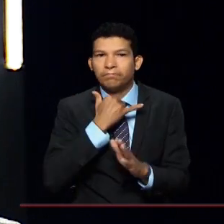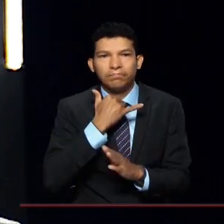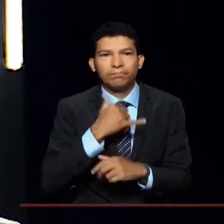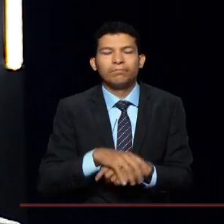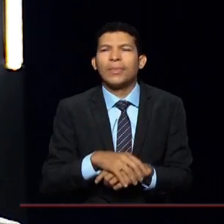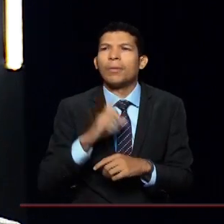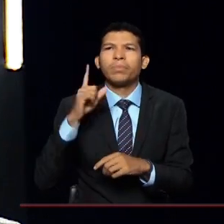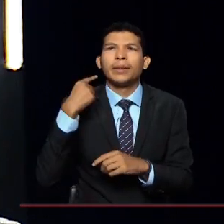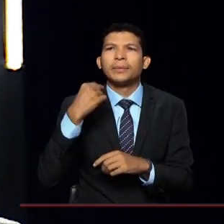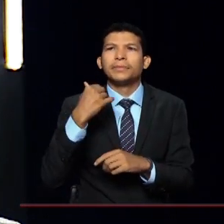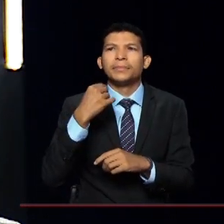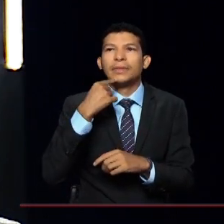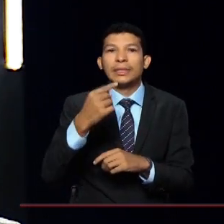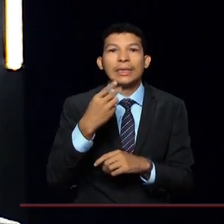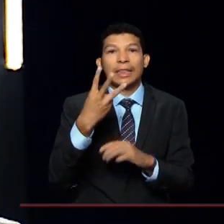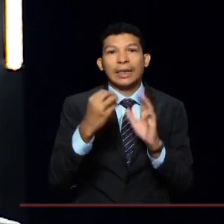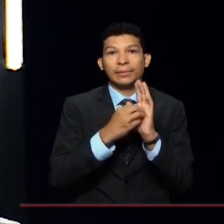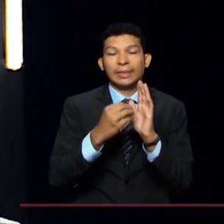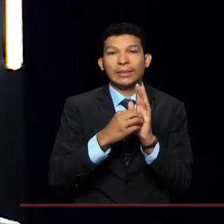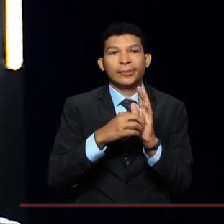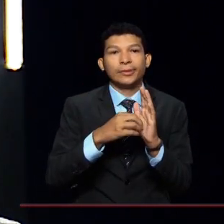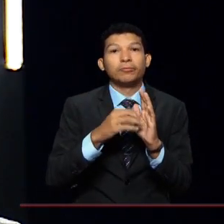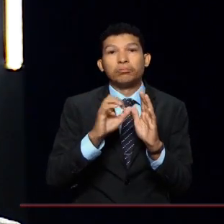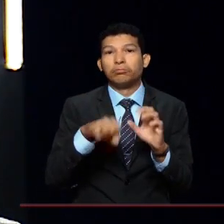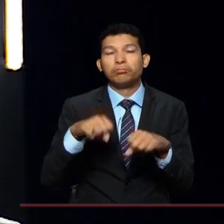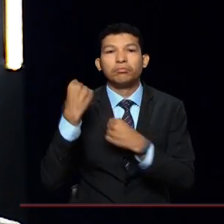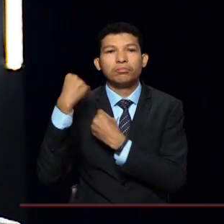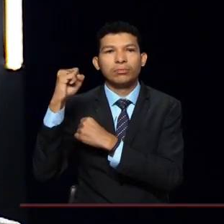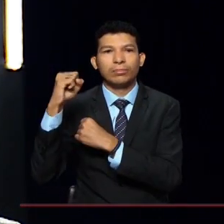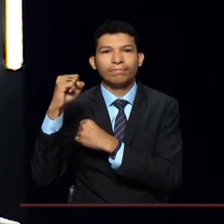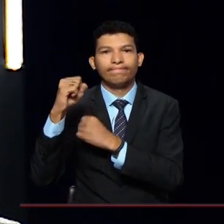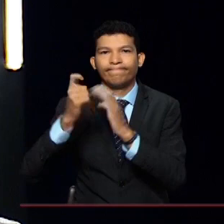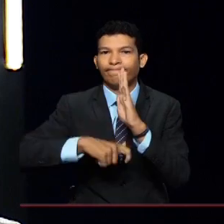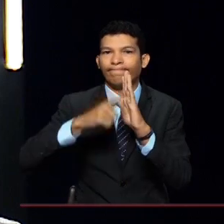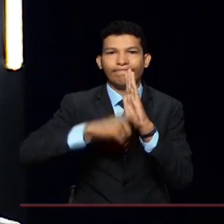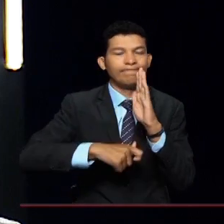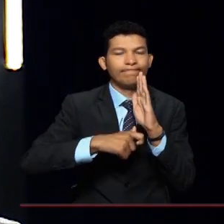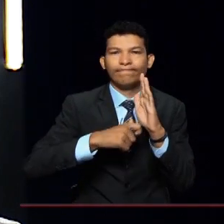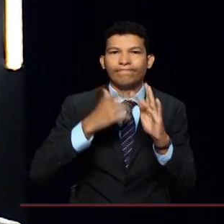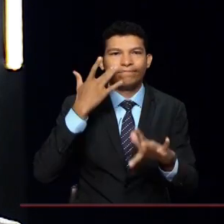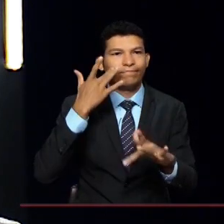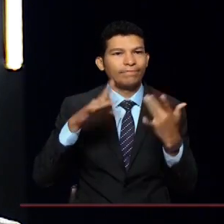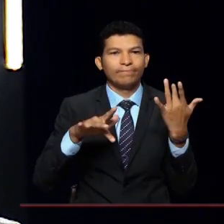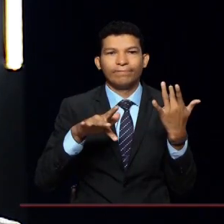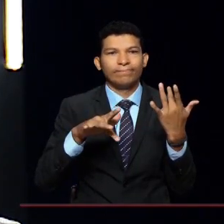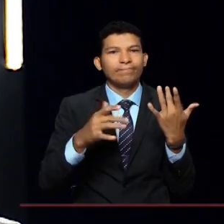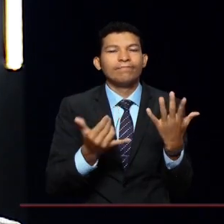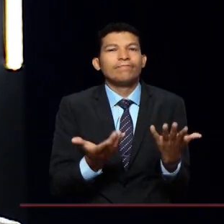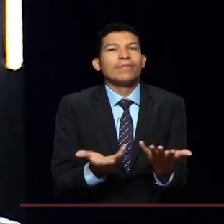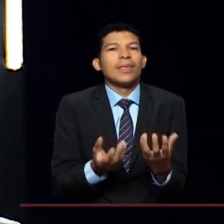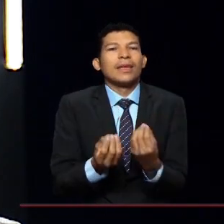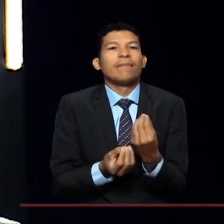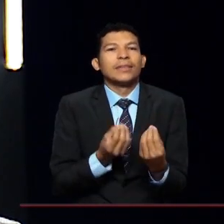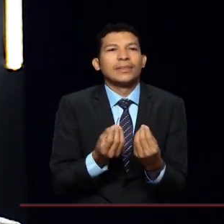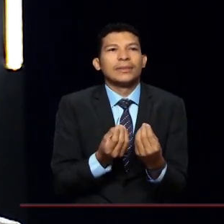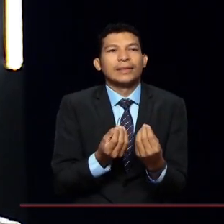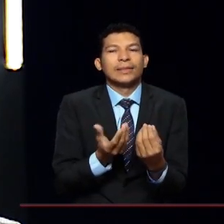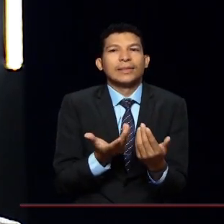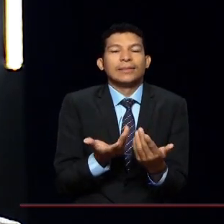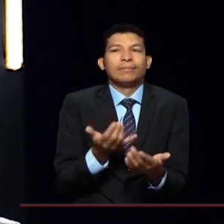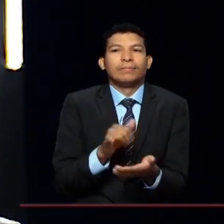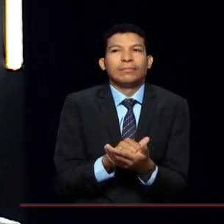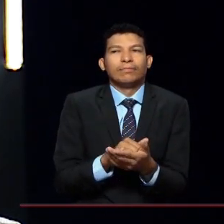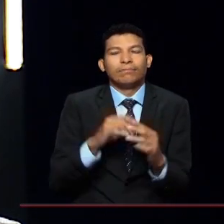Edgar, que la tercera es la vencida, pero en el caso de Roberto Ortiz no se cumplió la sentencia. ¿Cómo analizar la otra cara de la